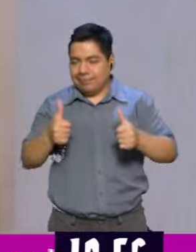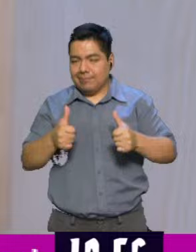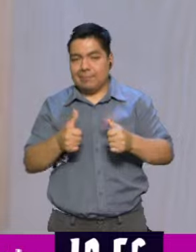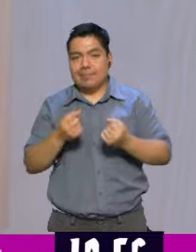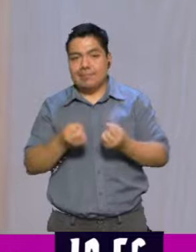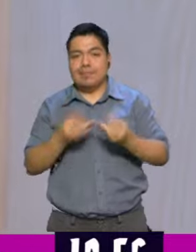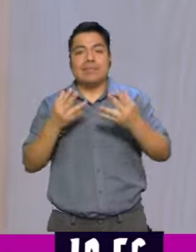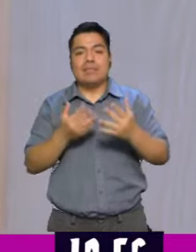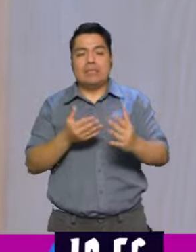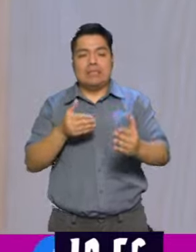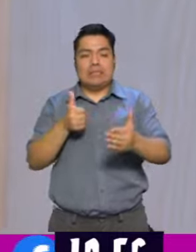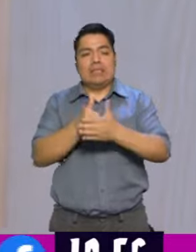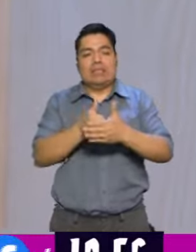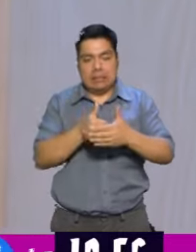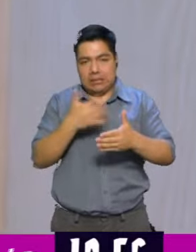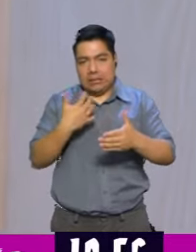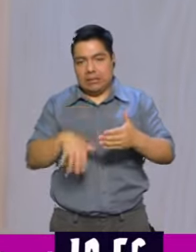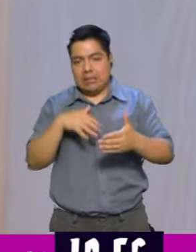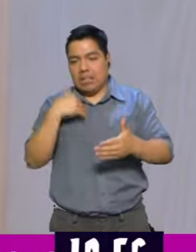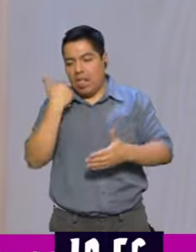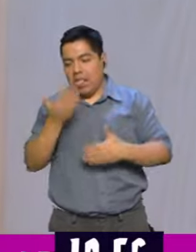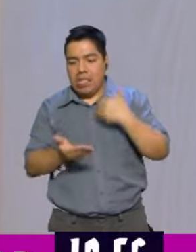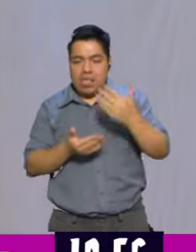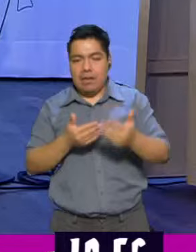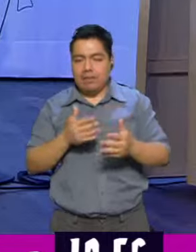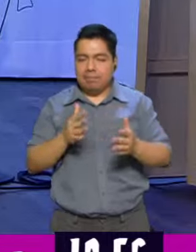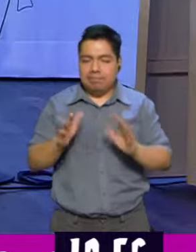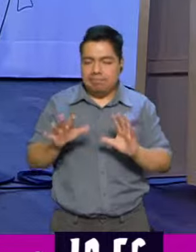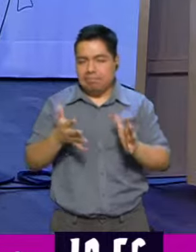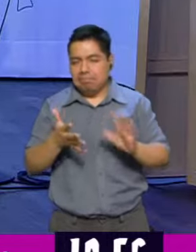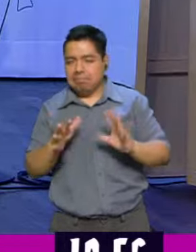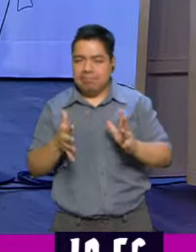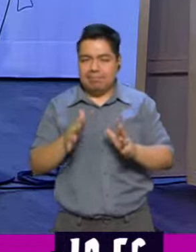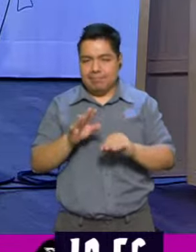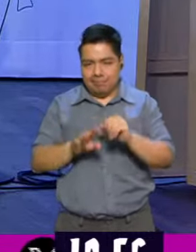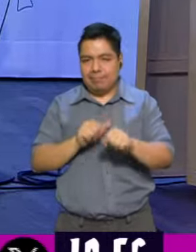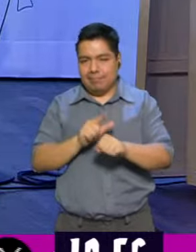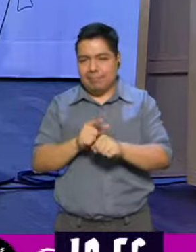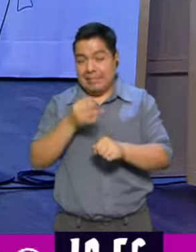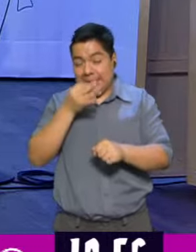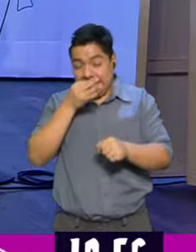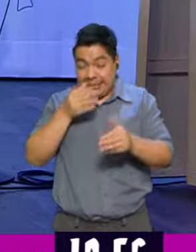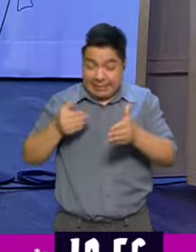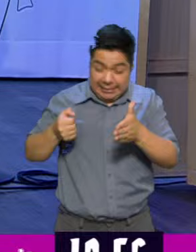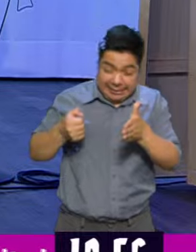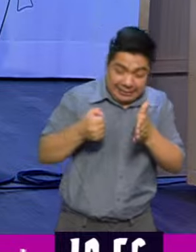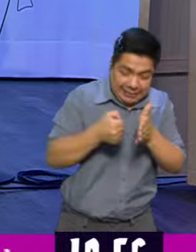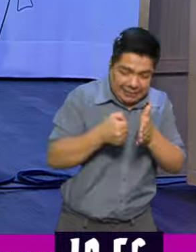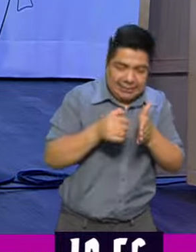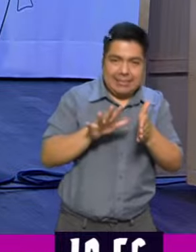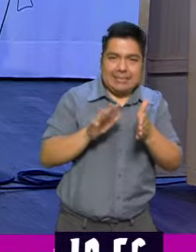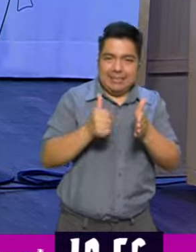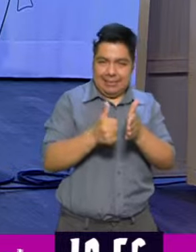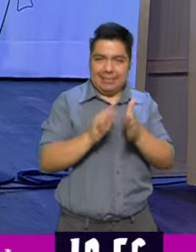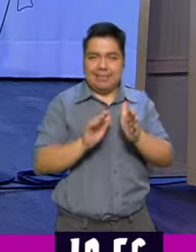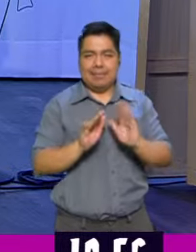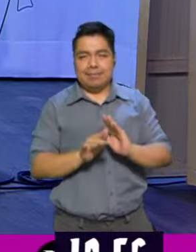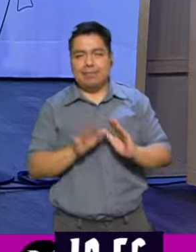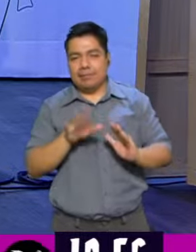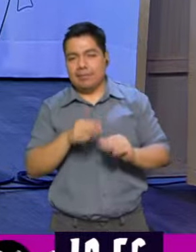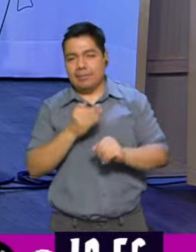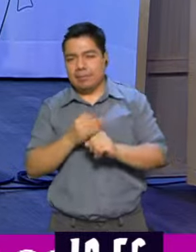veces nos estampamos a la semana? Y por ahora no tanto. Pero siempre al borde. Siempre bueno, a la vez. Sí, como, exacto. Hay que vivir así. Oye, déjame,